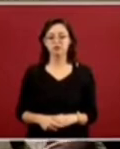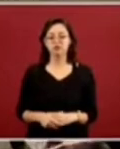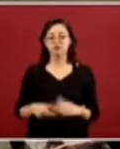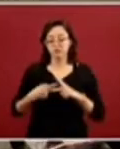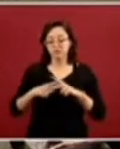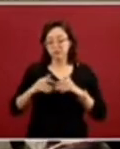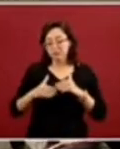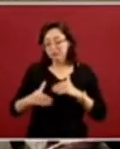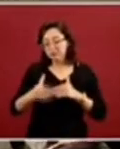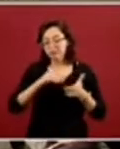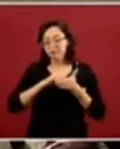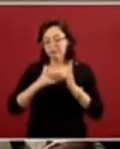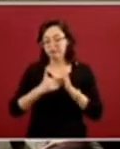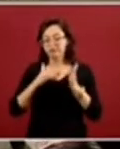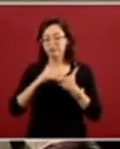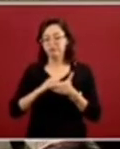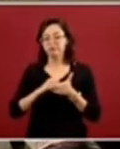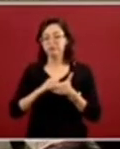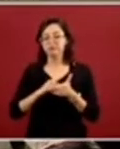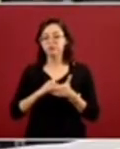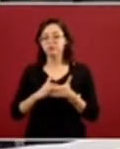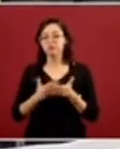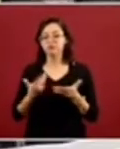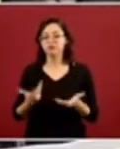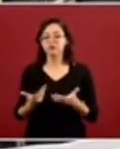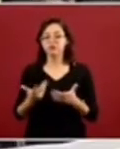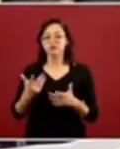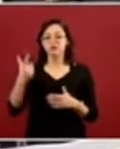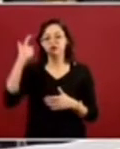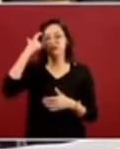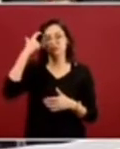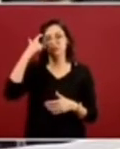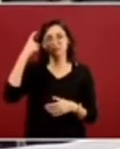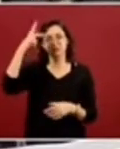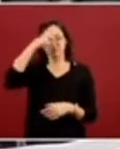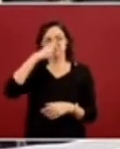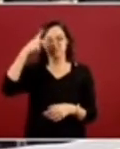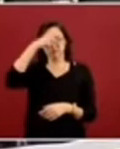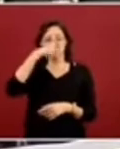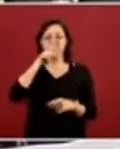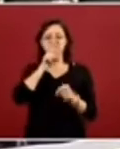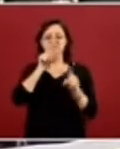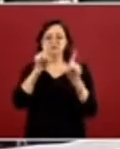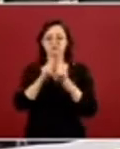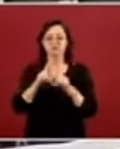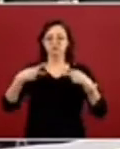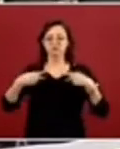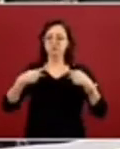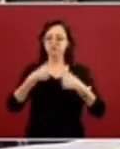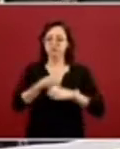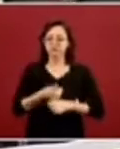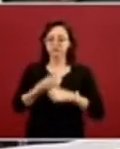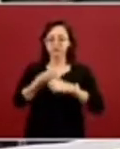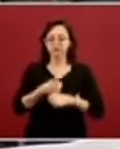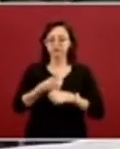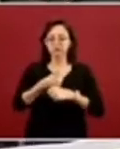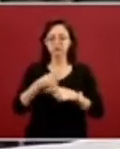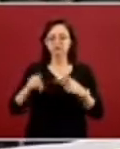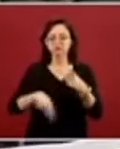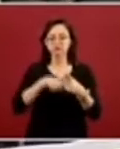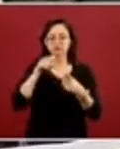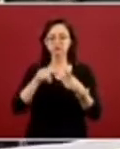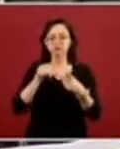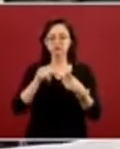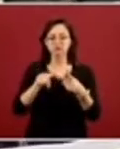implementando están considerando también los factores de salud mental que están afectando a la población. Y la segunda